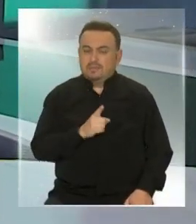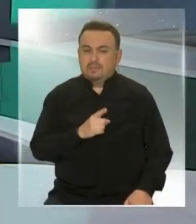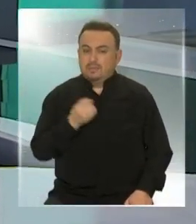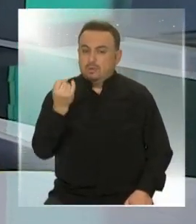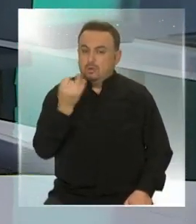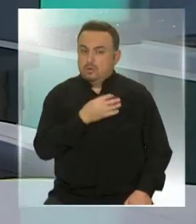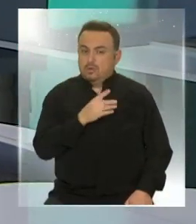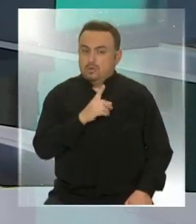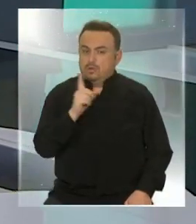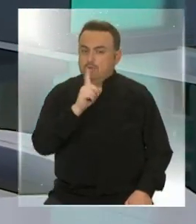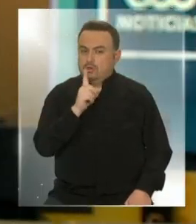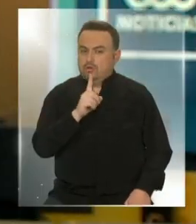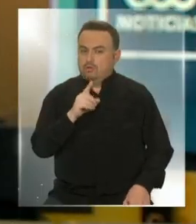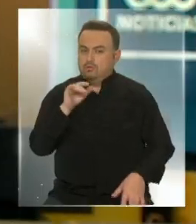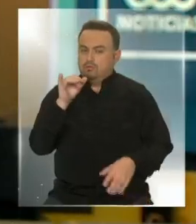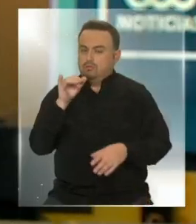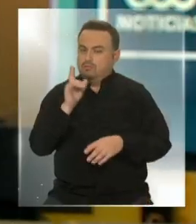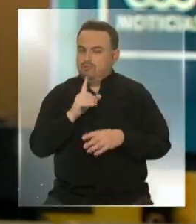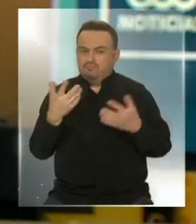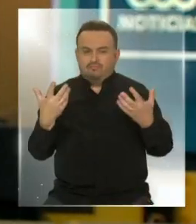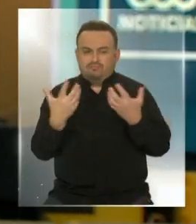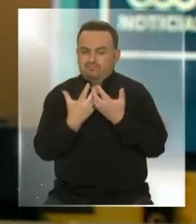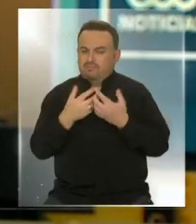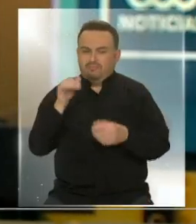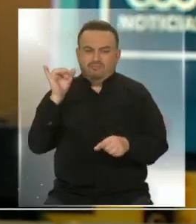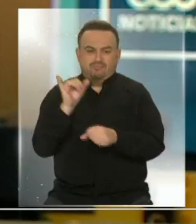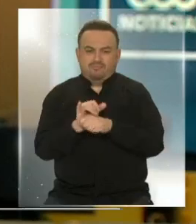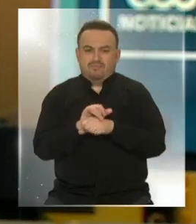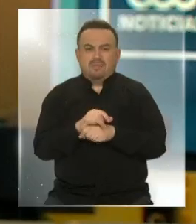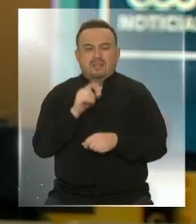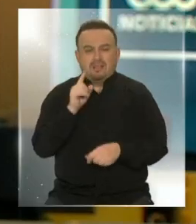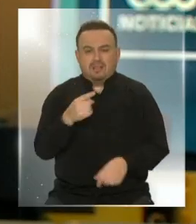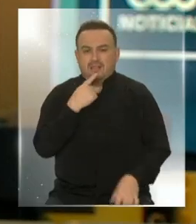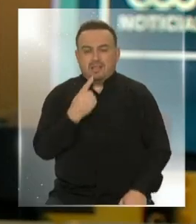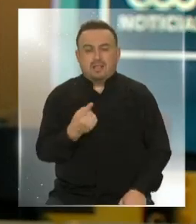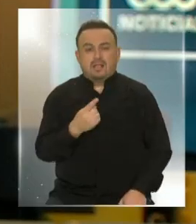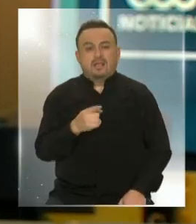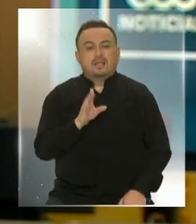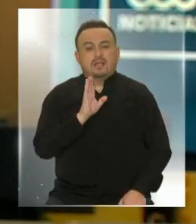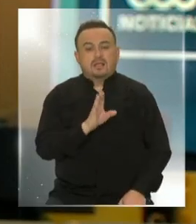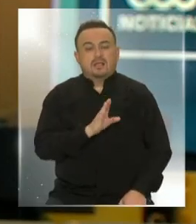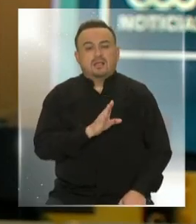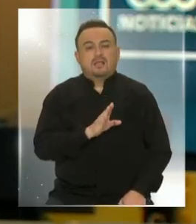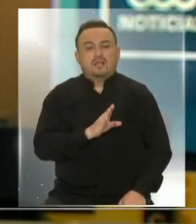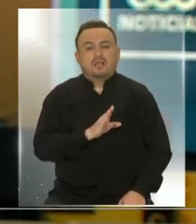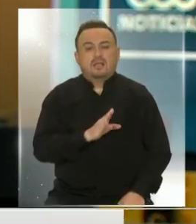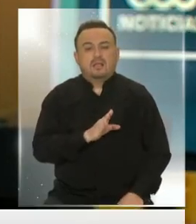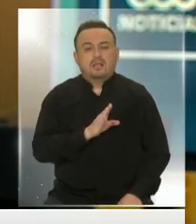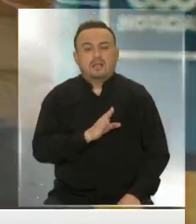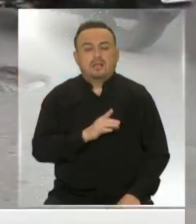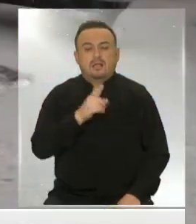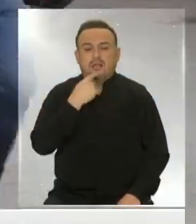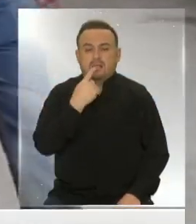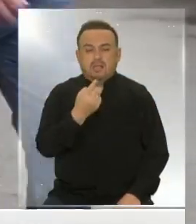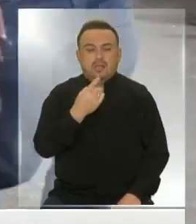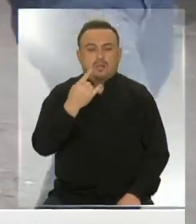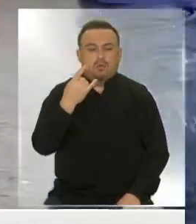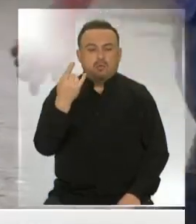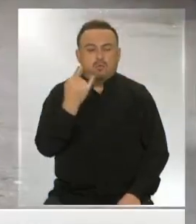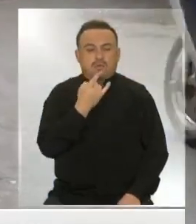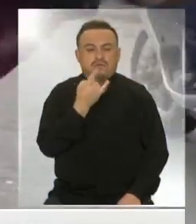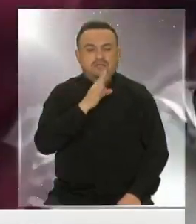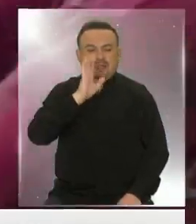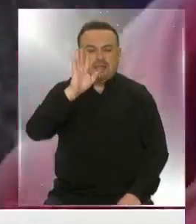cifras no son coherentes son absurdas esa ha sido la conclusión a la que ha llegado human right watch y los